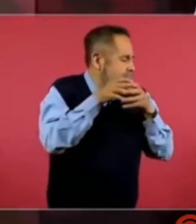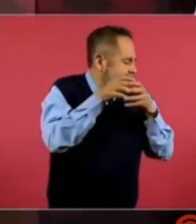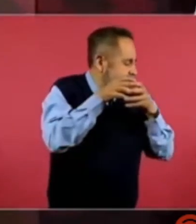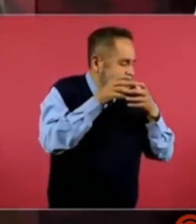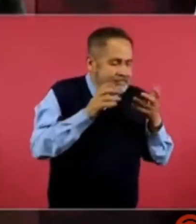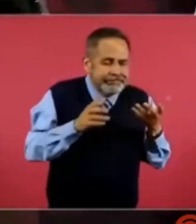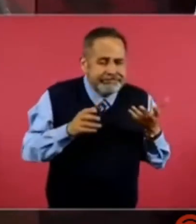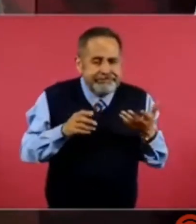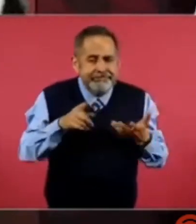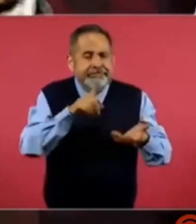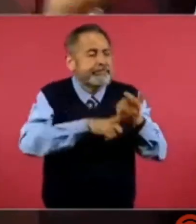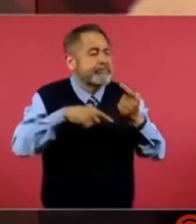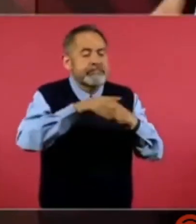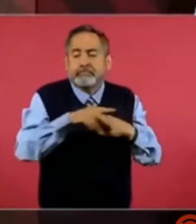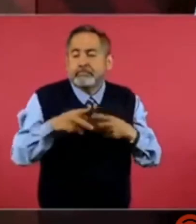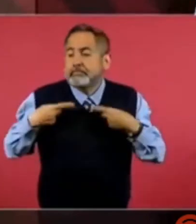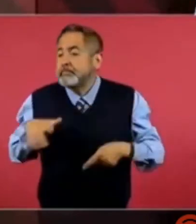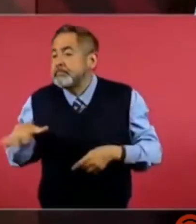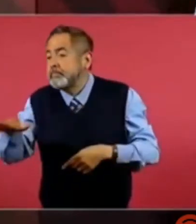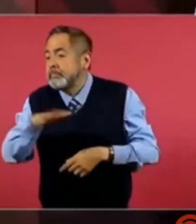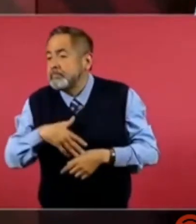para ellos el pueblo no existe,